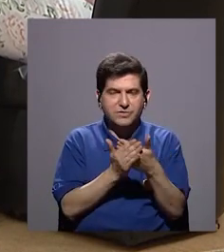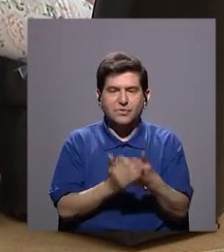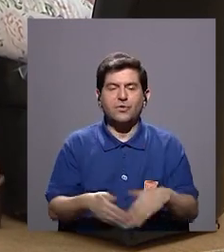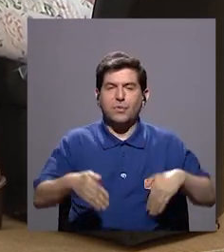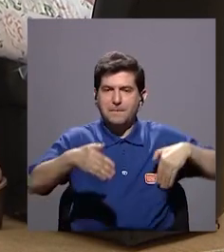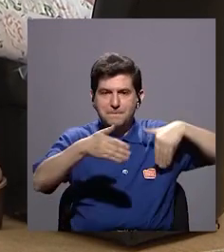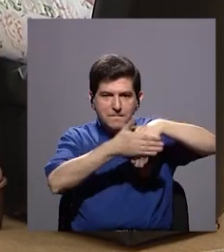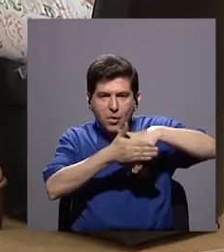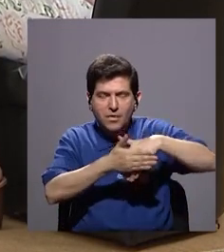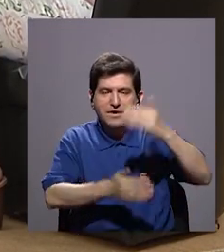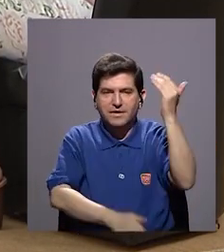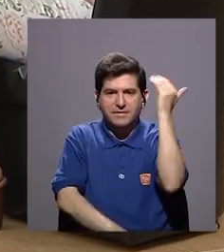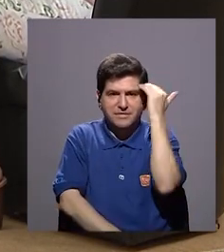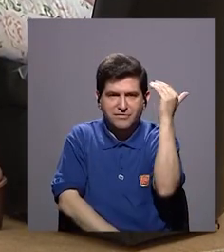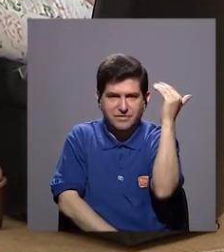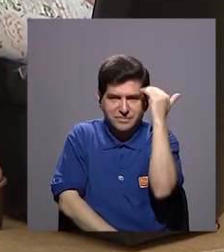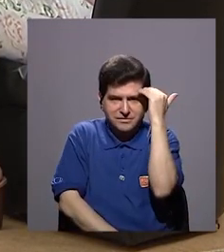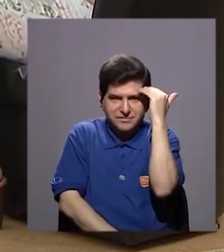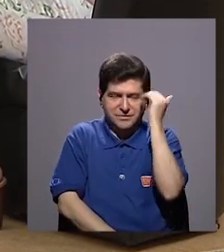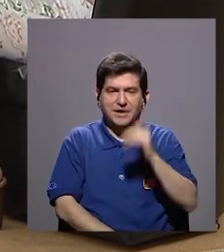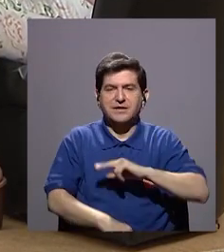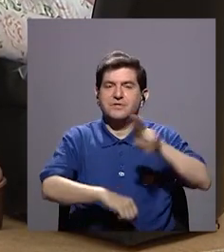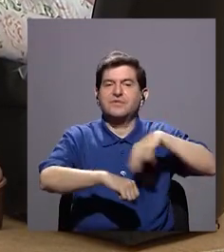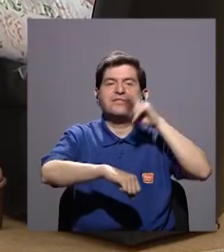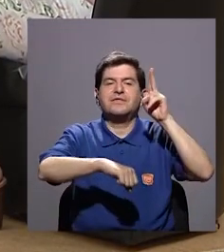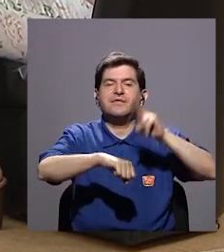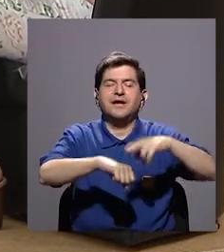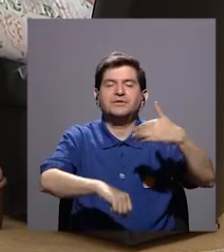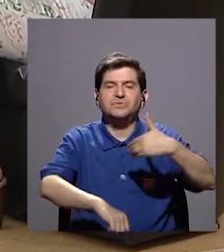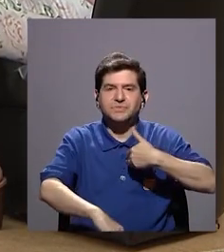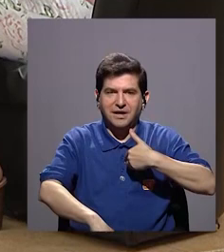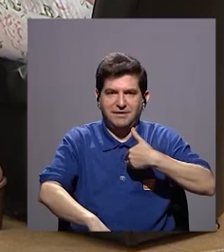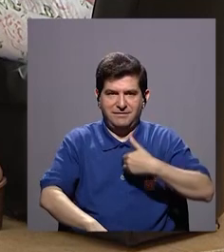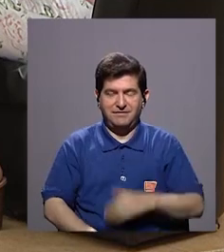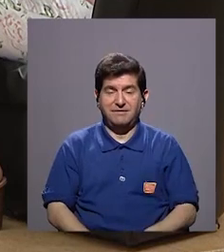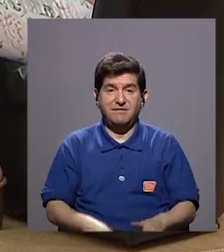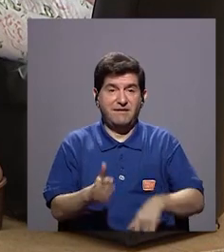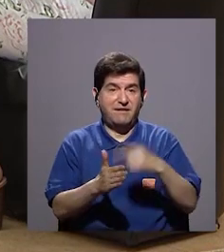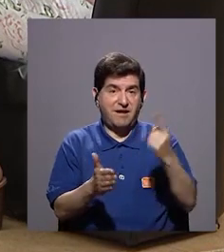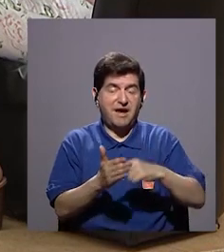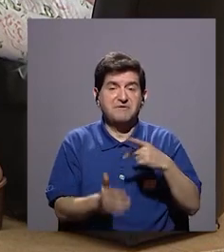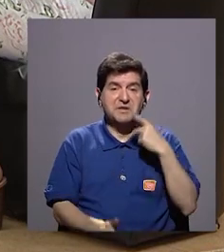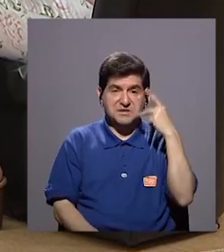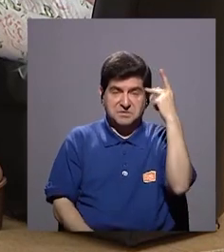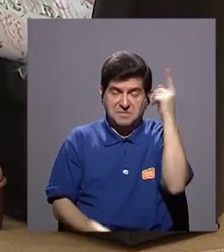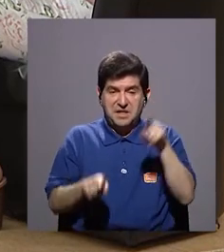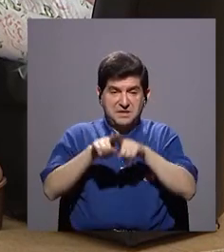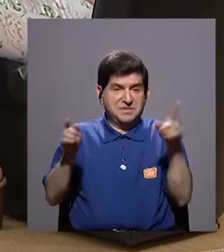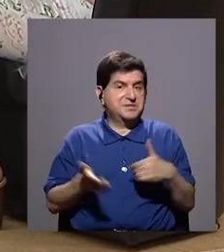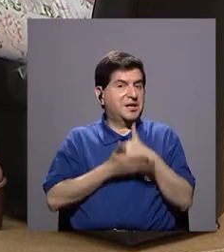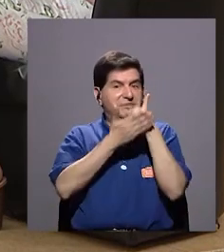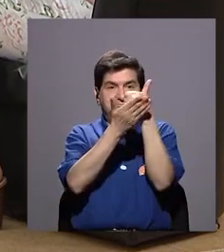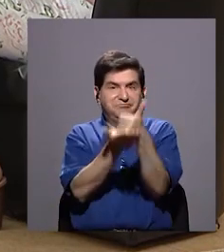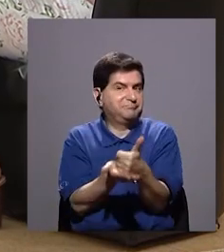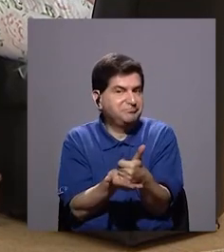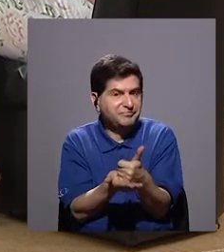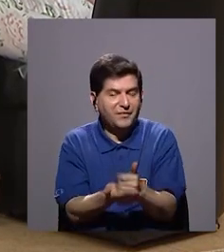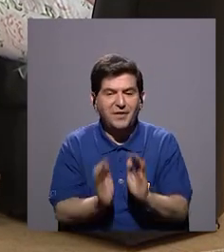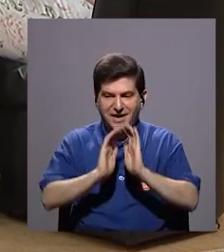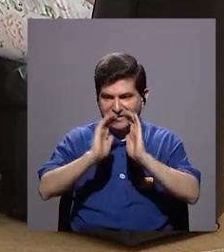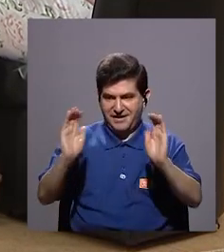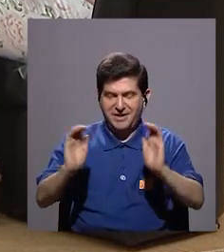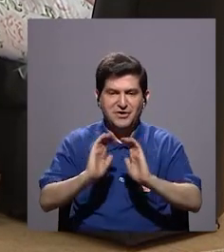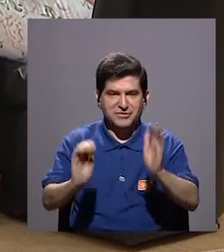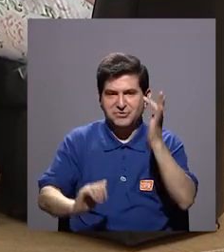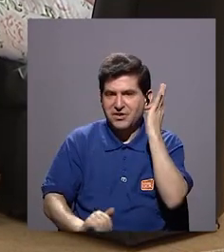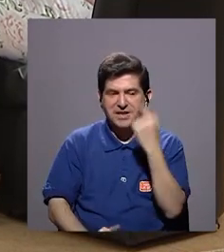bloqueamos todo el conocimiento natural que tenemos muchas veces nuestros padres tampoco contribuyen, porque cuando